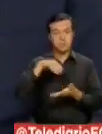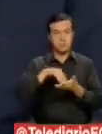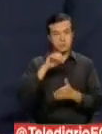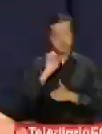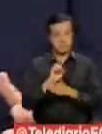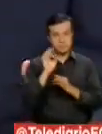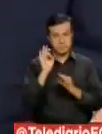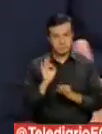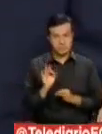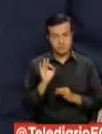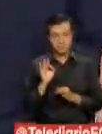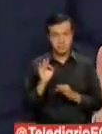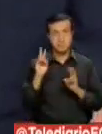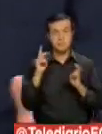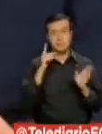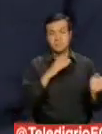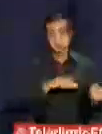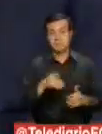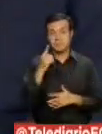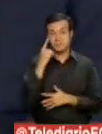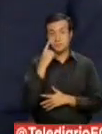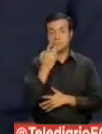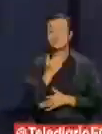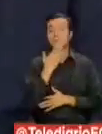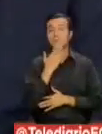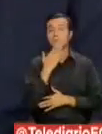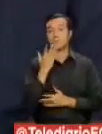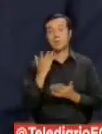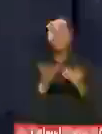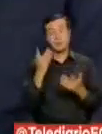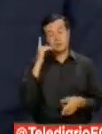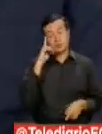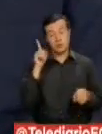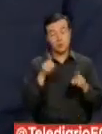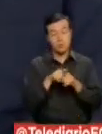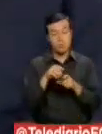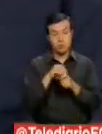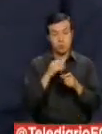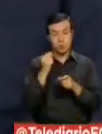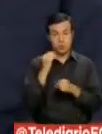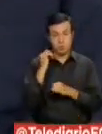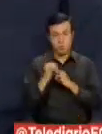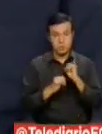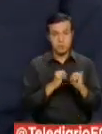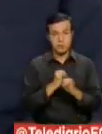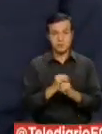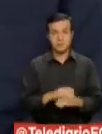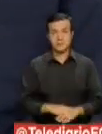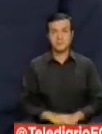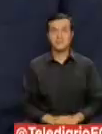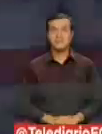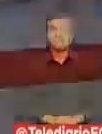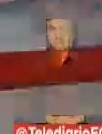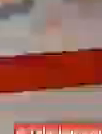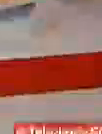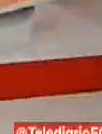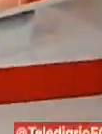Nacional en vistas de un posible acuerdo con el Fondo Monetario Internacional.